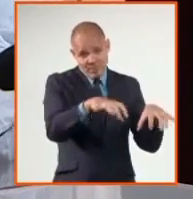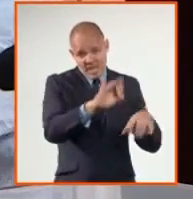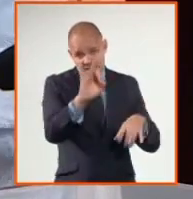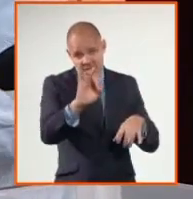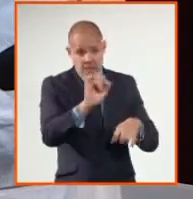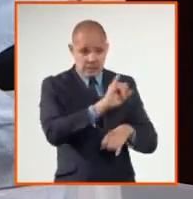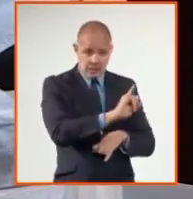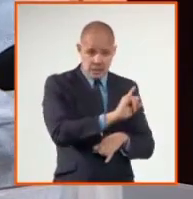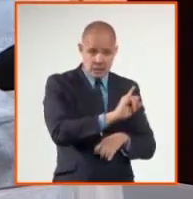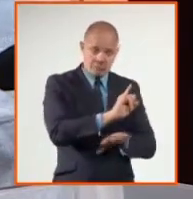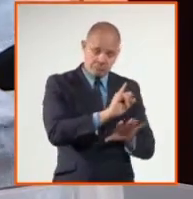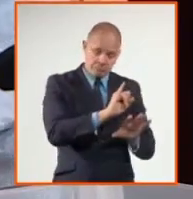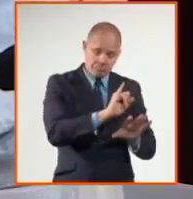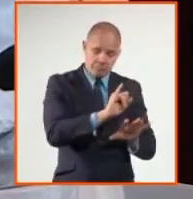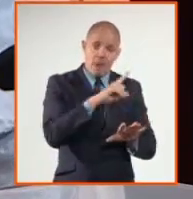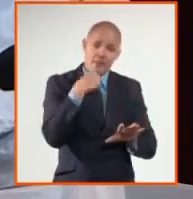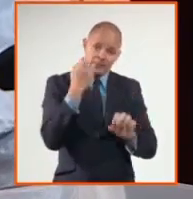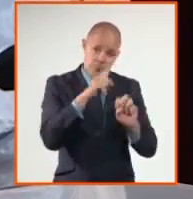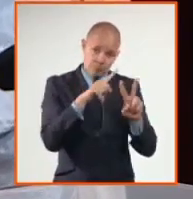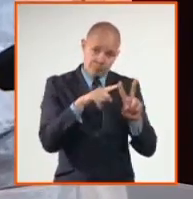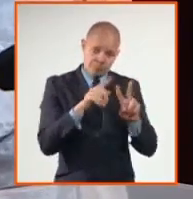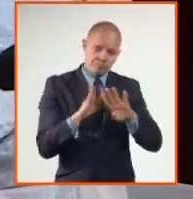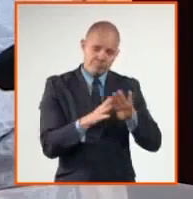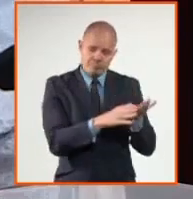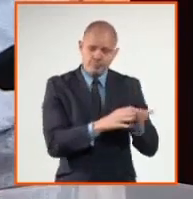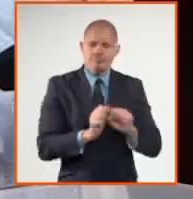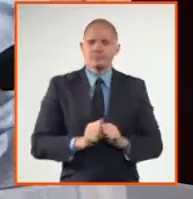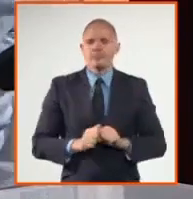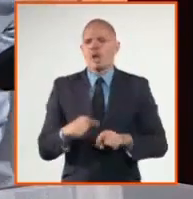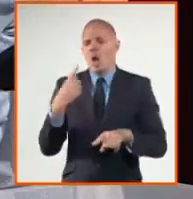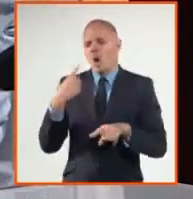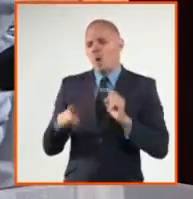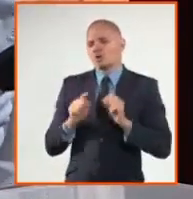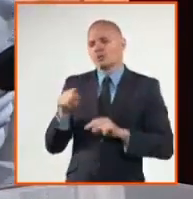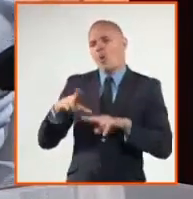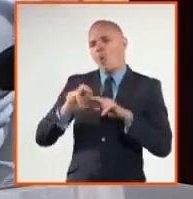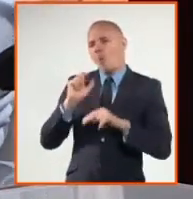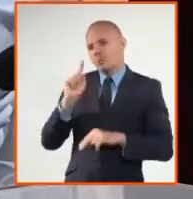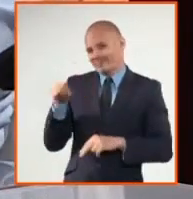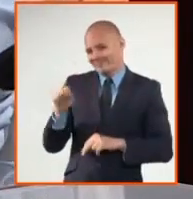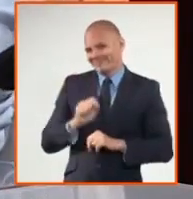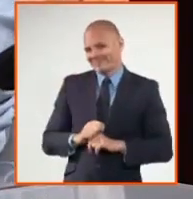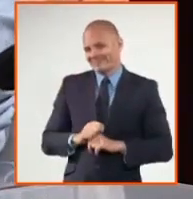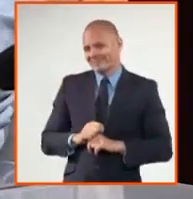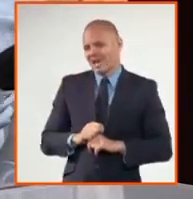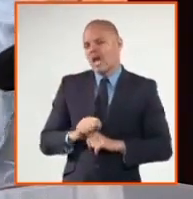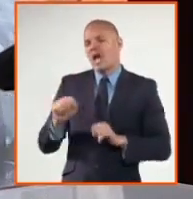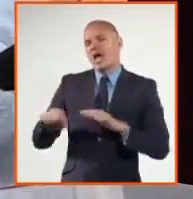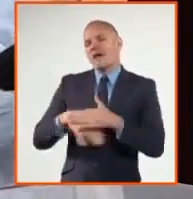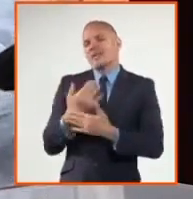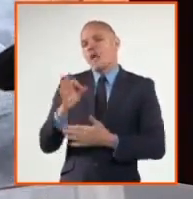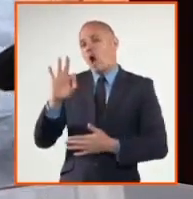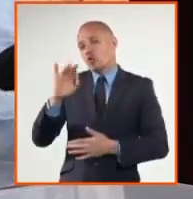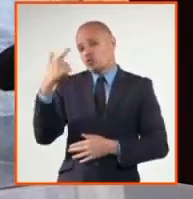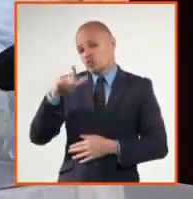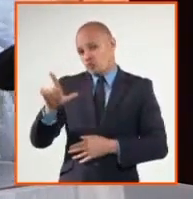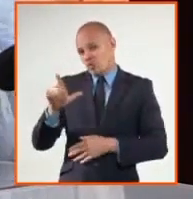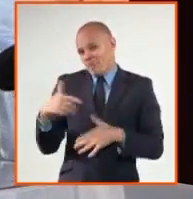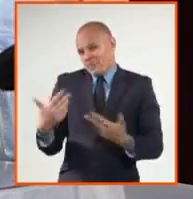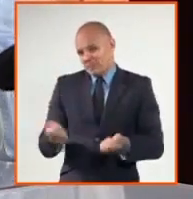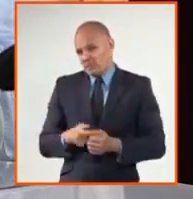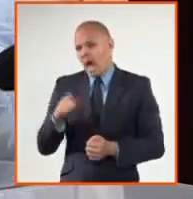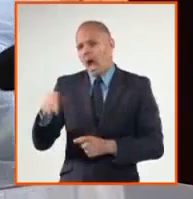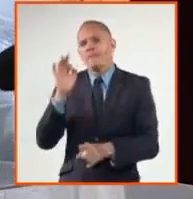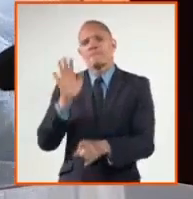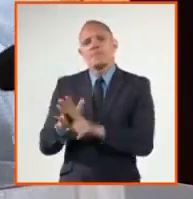8 de julio el incendio en la cantera de fe donde ya se explicó no me sé redondo anterior que tuvimos que